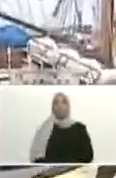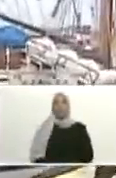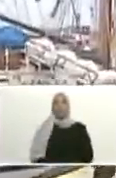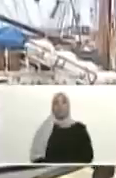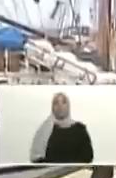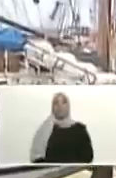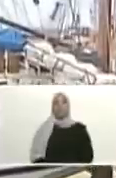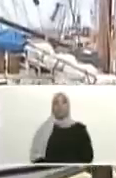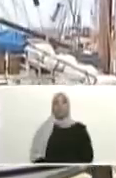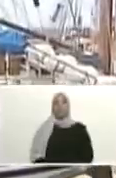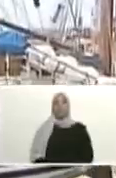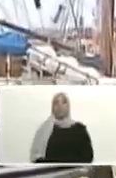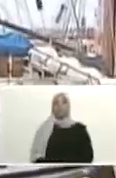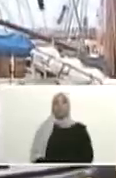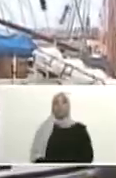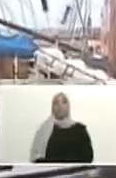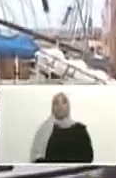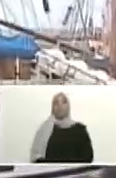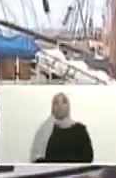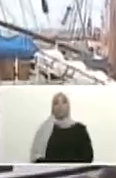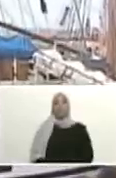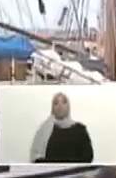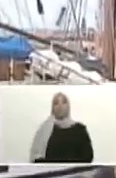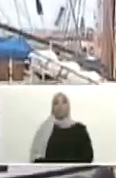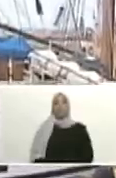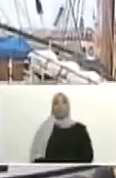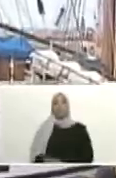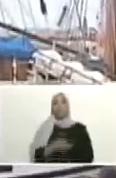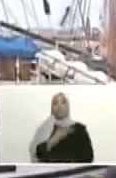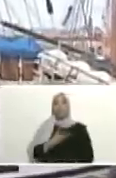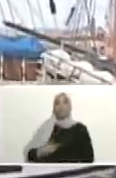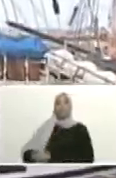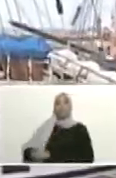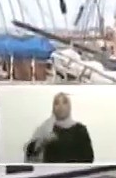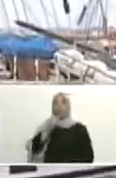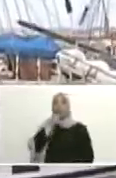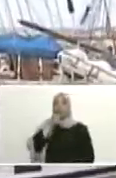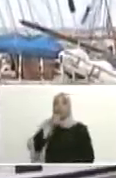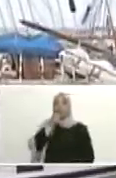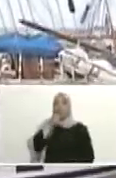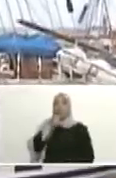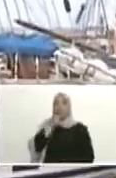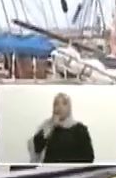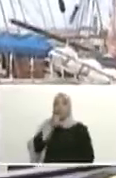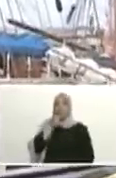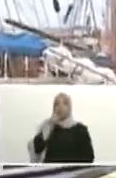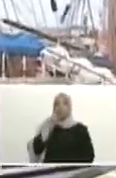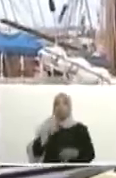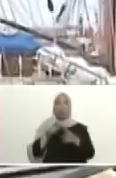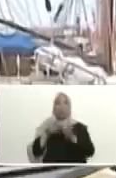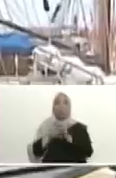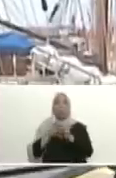Allí tenían las declaraciones del presidente de la República, Nicolás Maduro Moros. Informaba cada recorrido, tiene varios